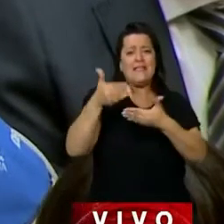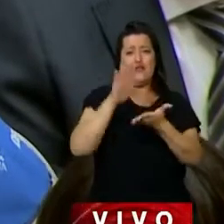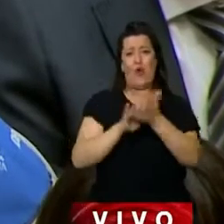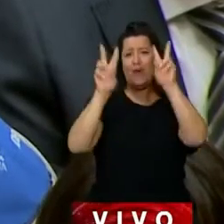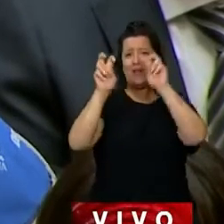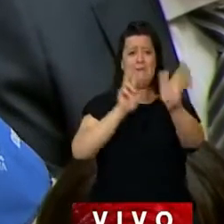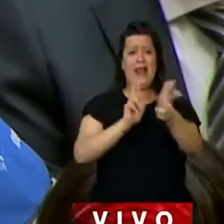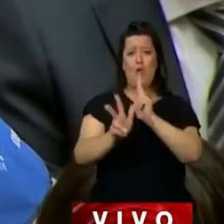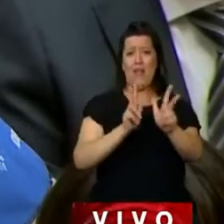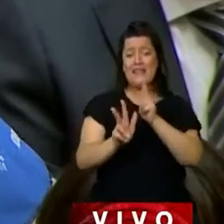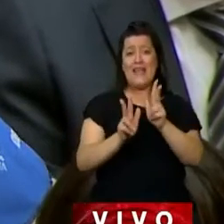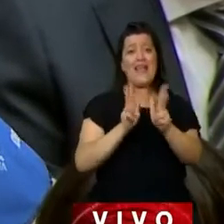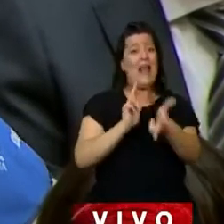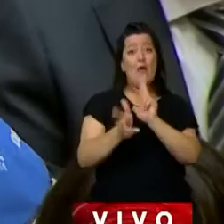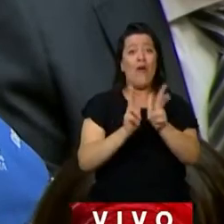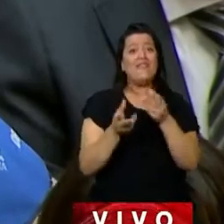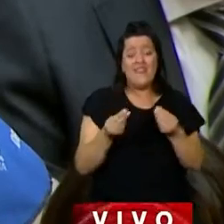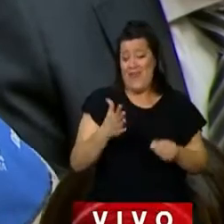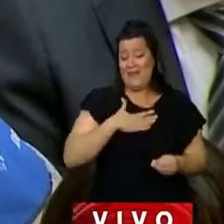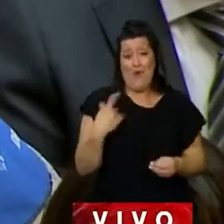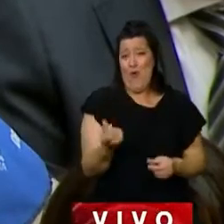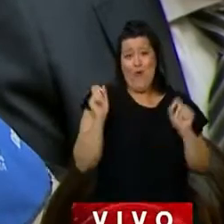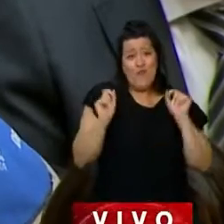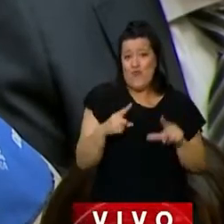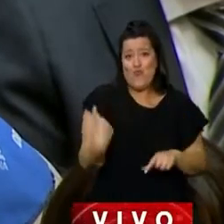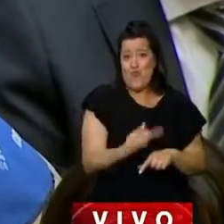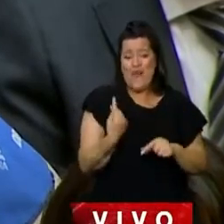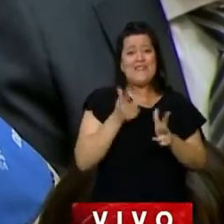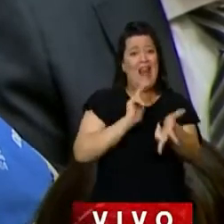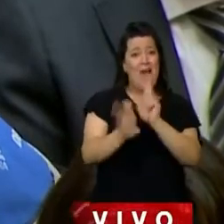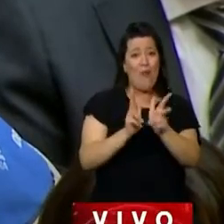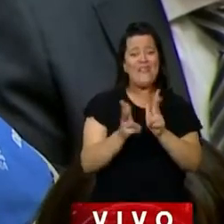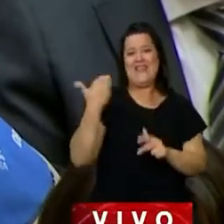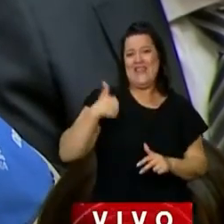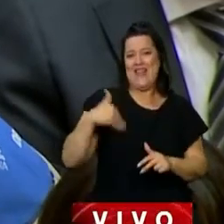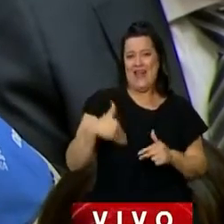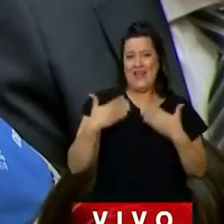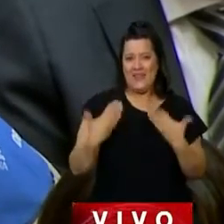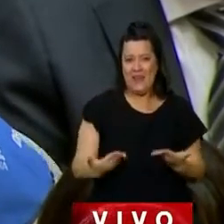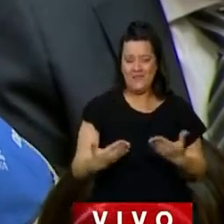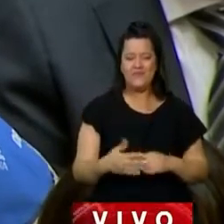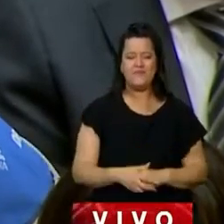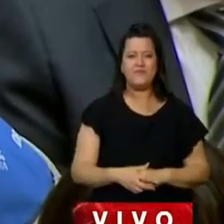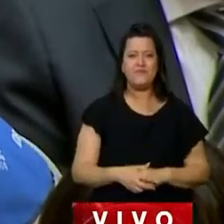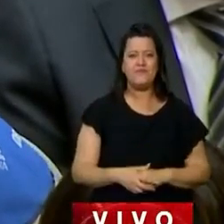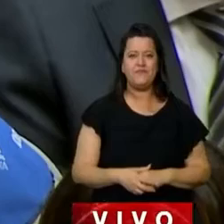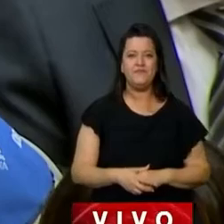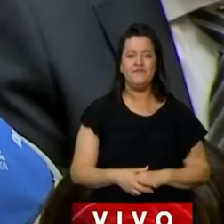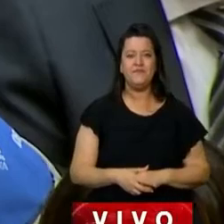lengua de señas que es la lengua de señas nuestra, que es la lengua de señas argentina. Bueno,